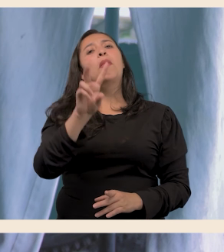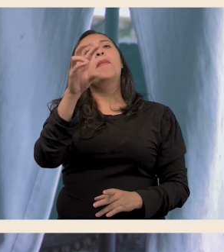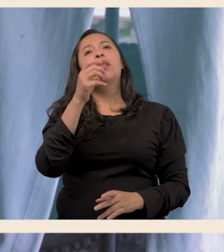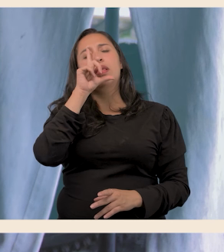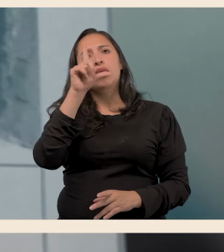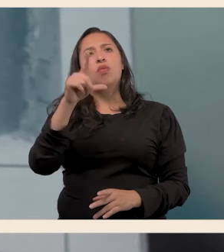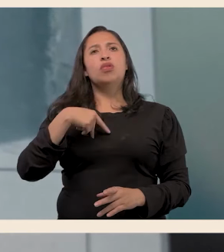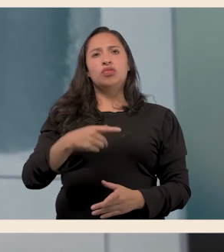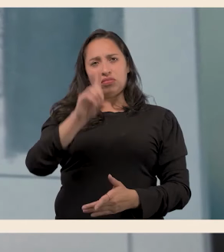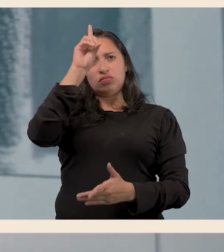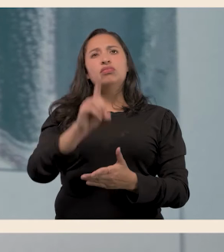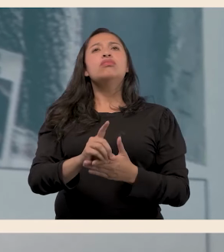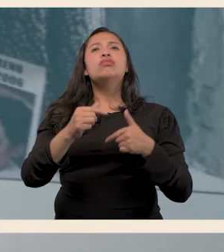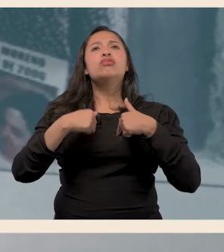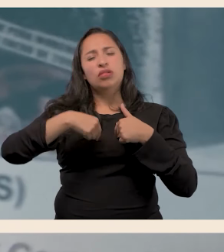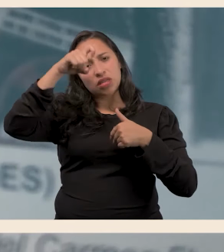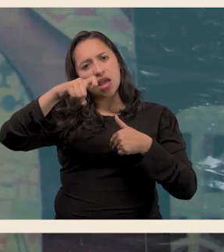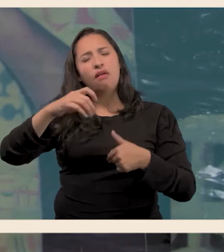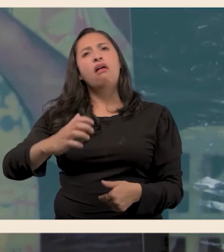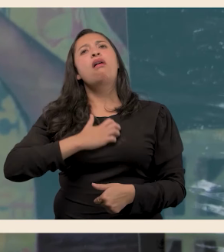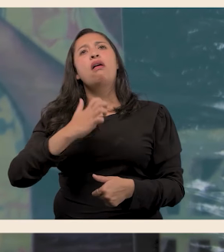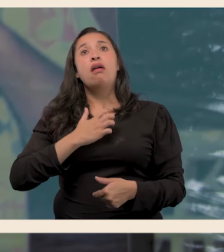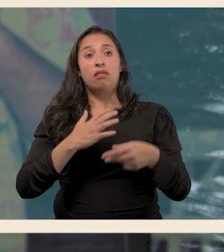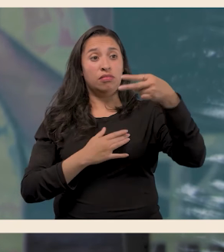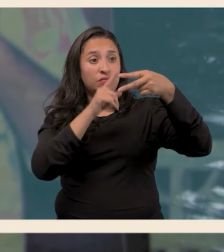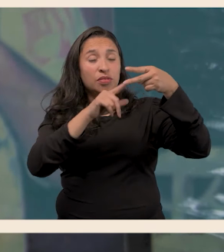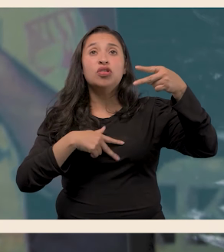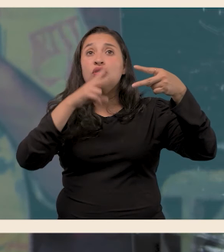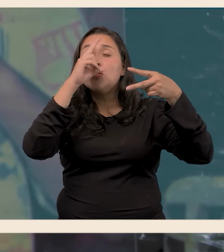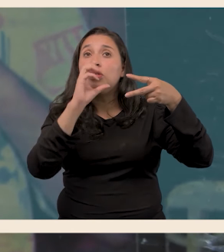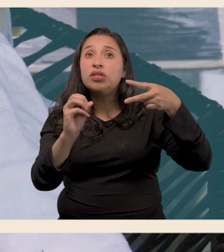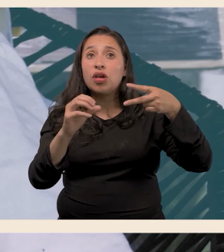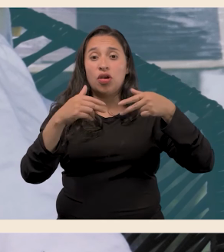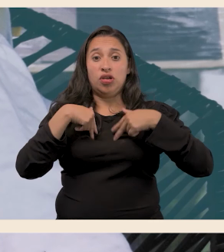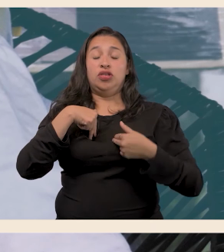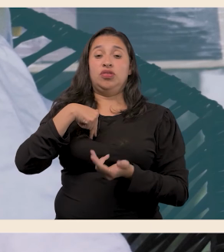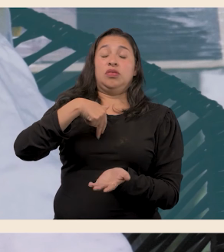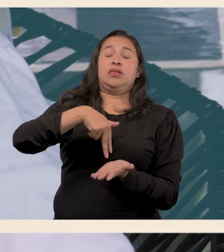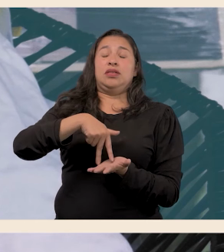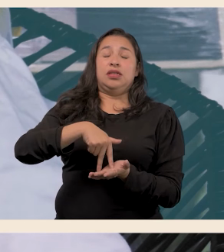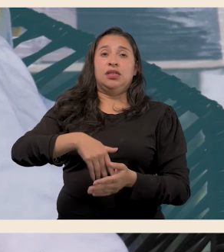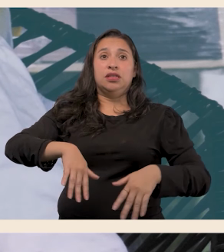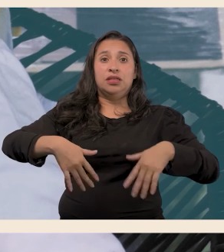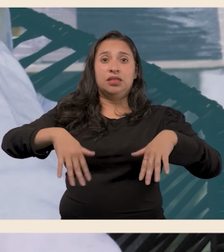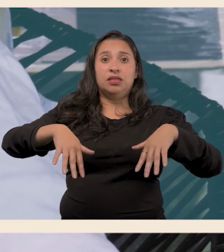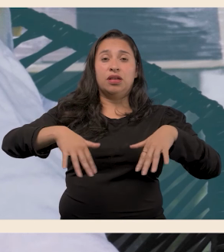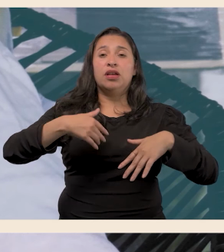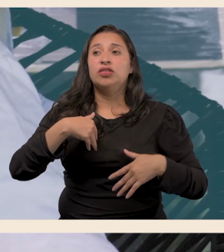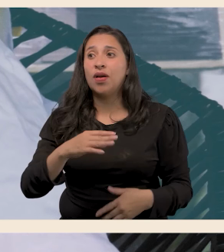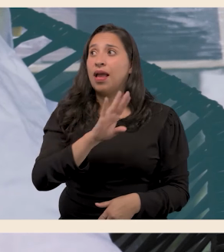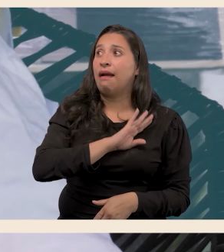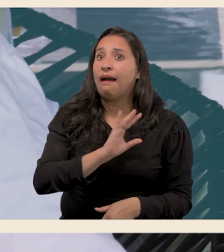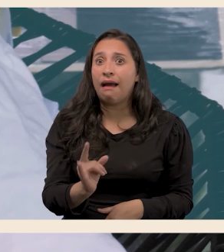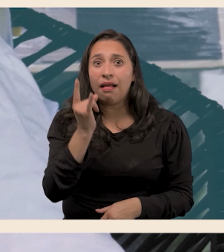sentir miedo porque yo tenía que reclamar mis dos hijos. Me temblaban las piernas hablarle a